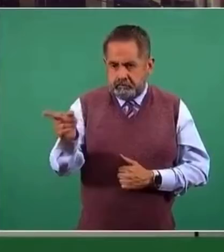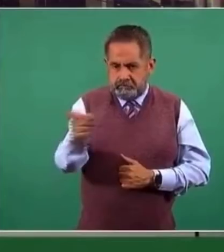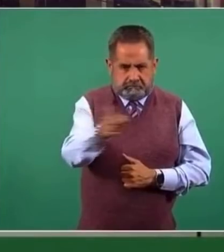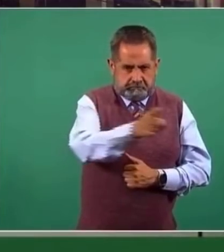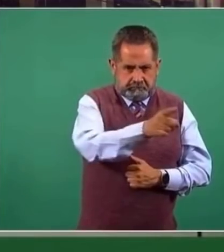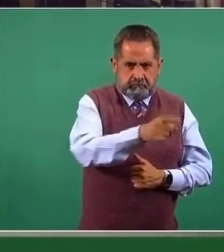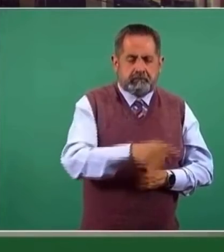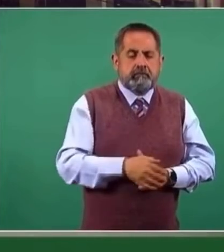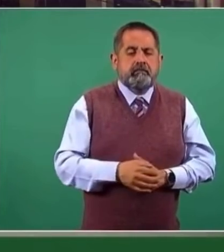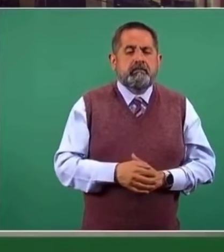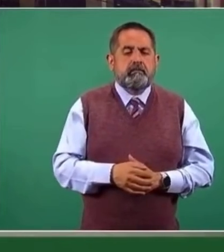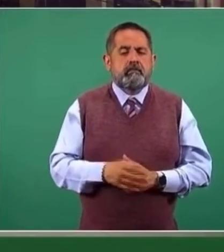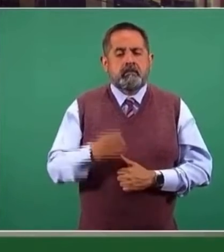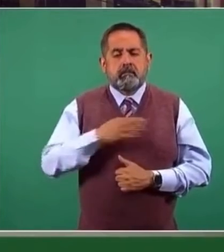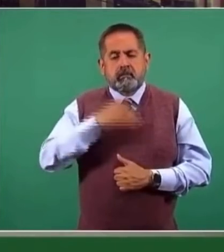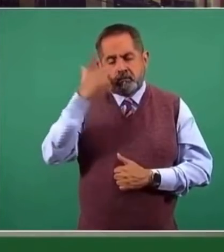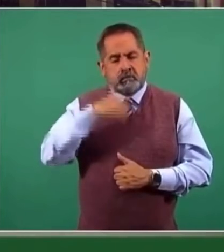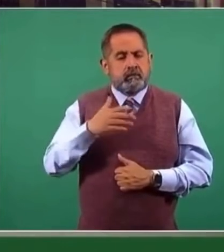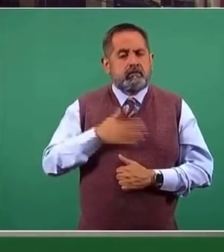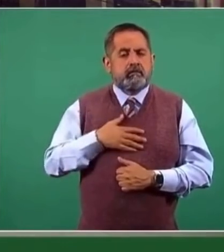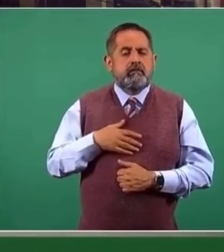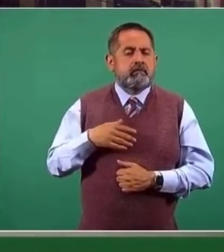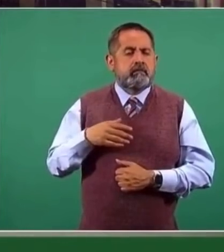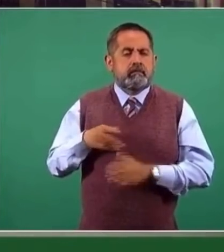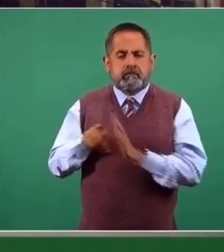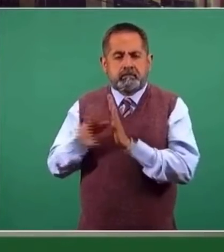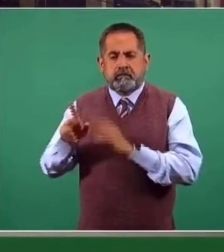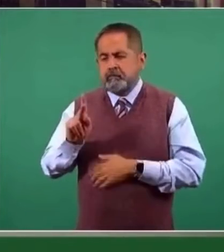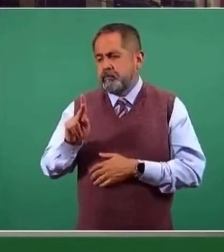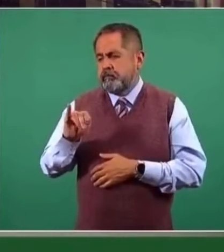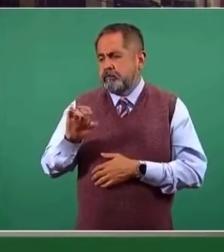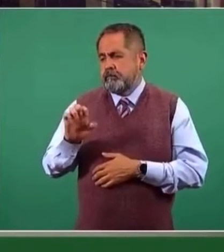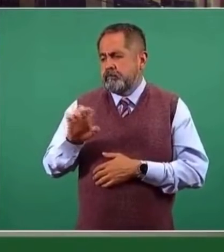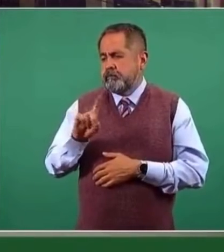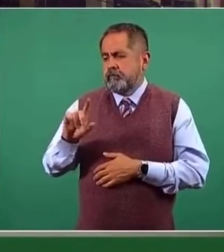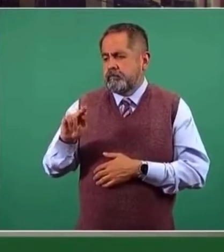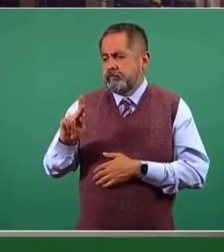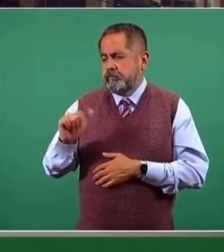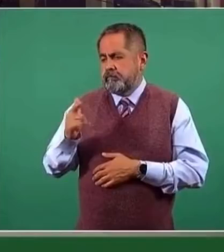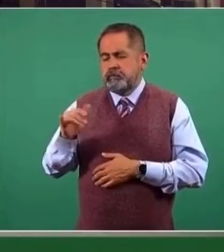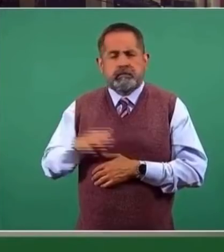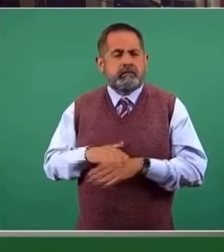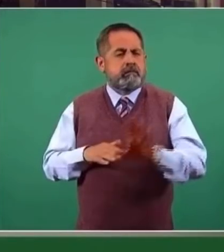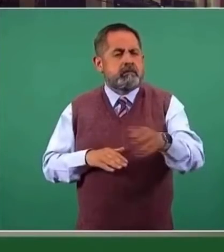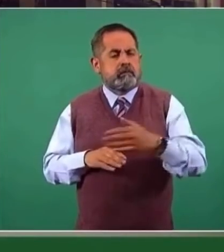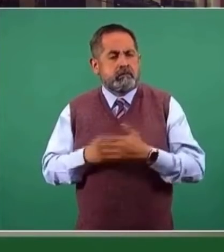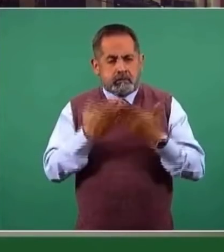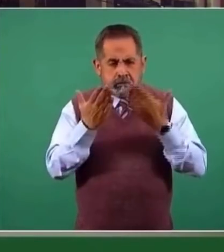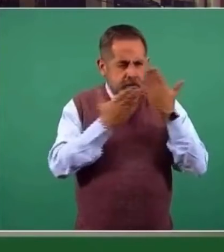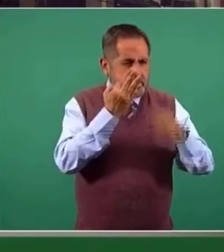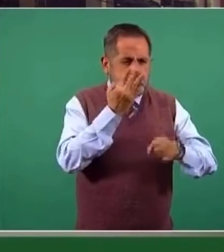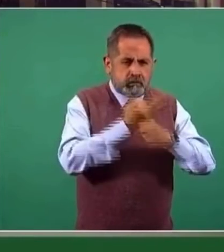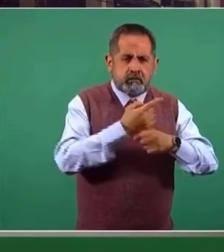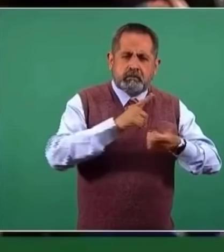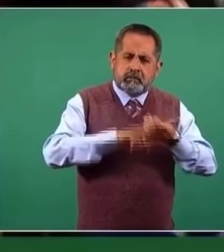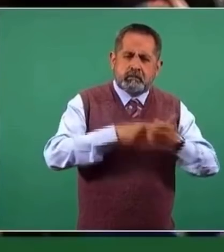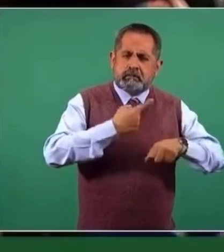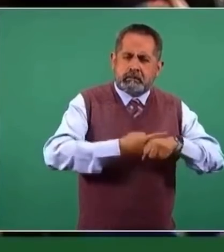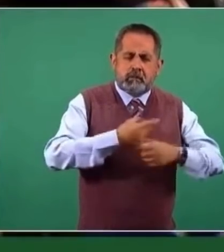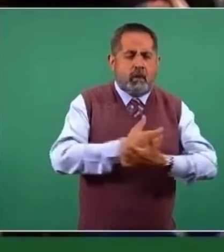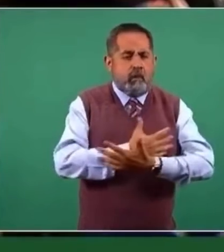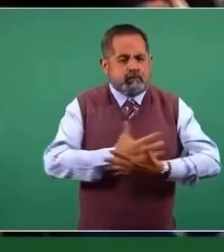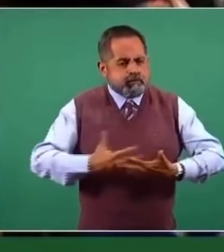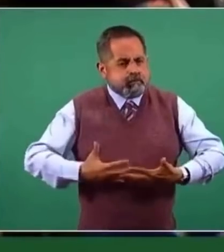este orden. Buenas noches, Ignacio de Alba, de Pie de Página. Preguntarle, doctor, a los estudiantes que tengan enfermedades crónicas como la